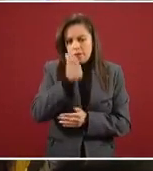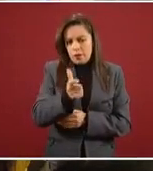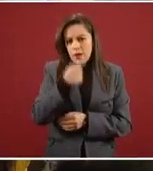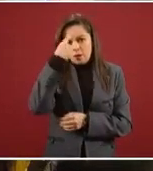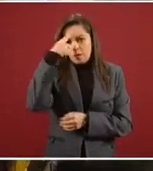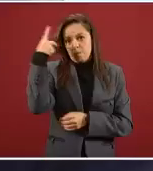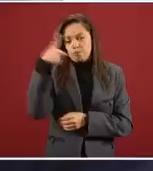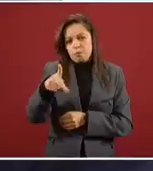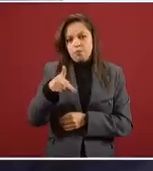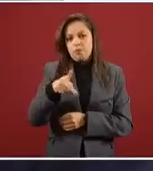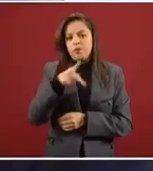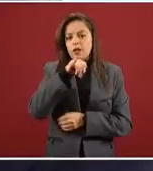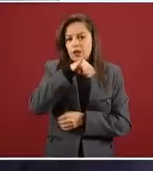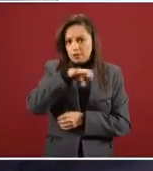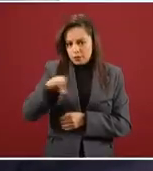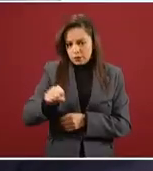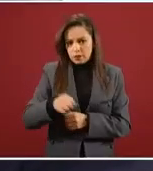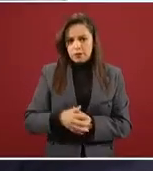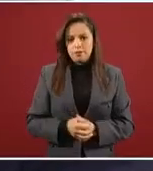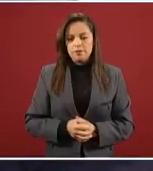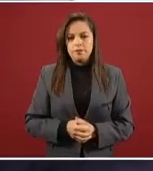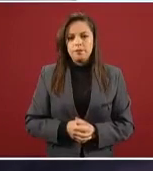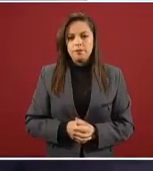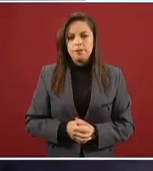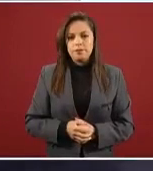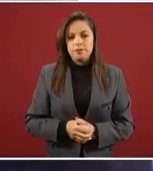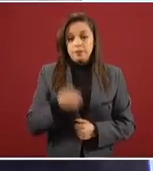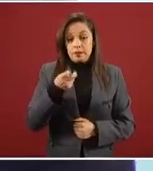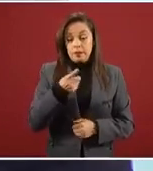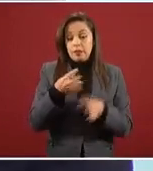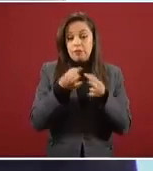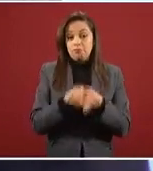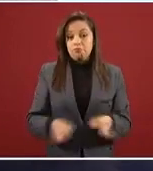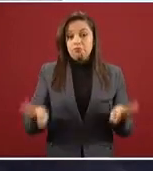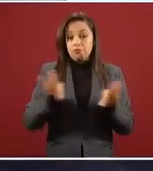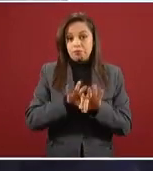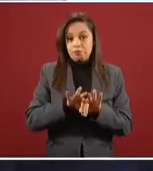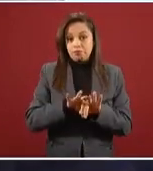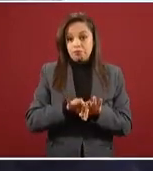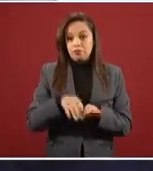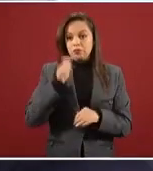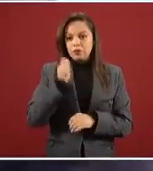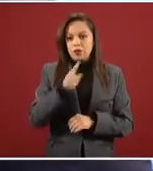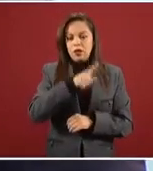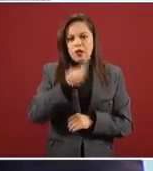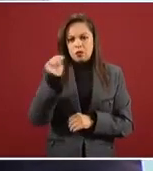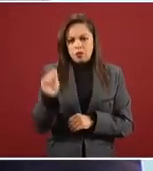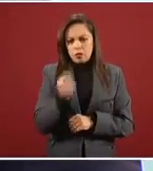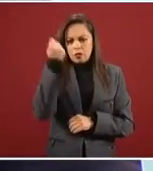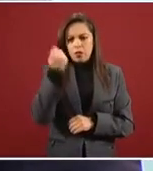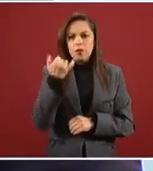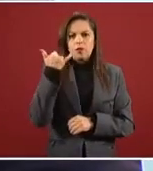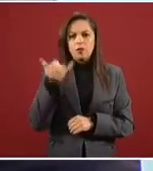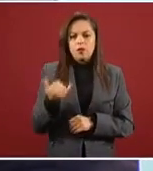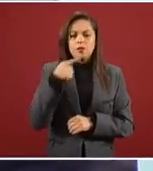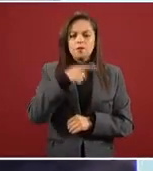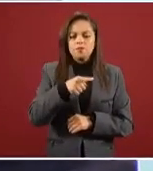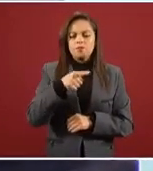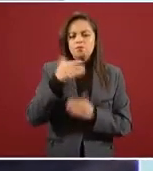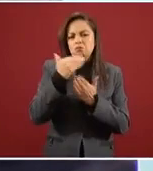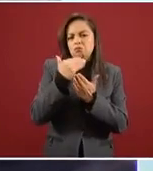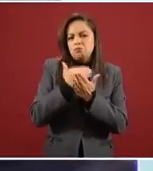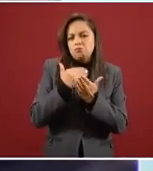un esfuerzo importante que se debe trabajar tanto tecnológicamente como en algunas partes del marco